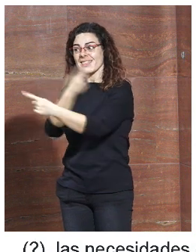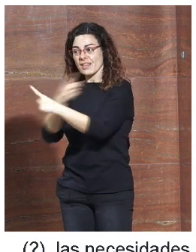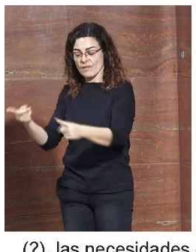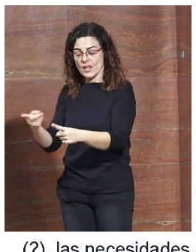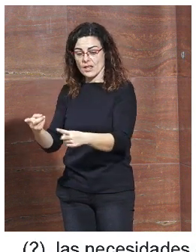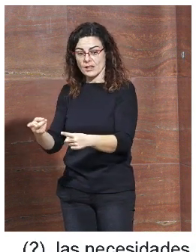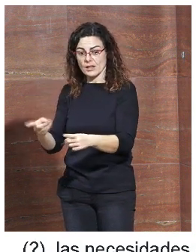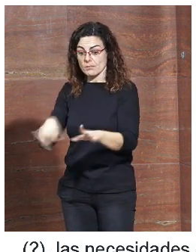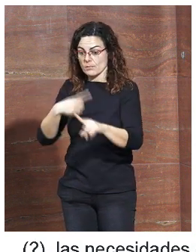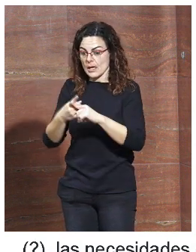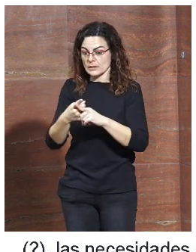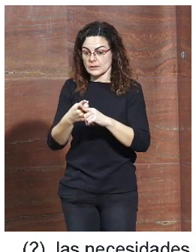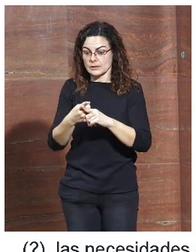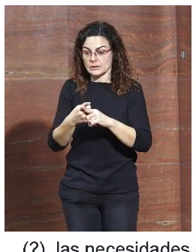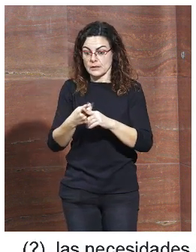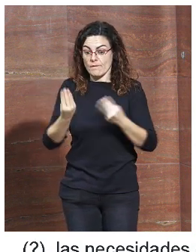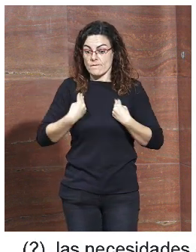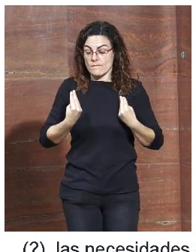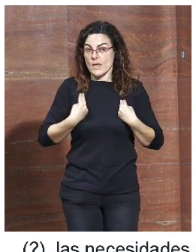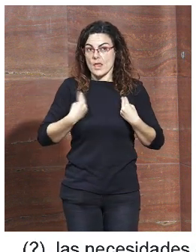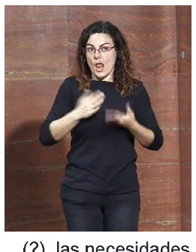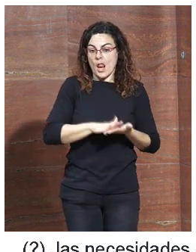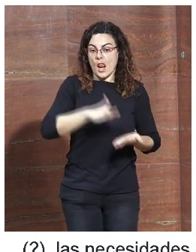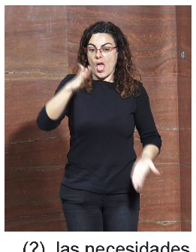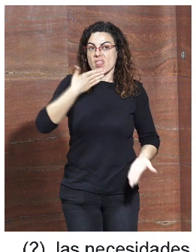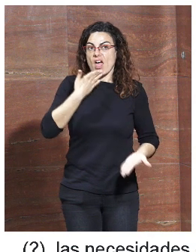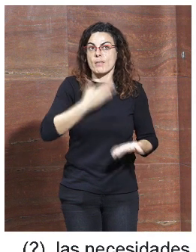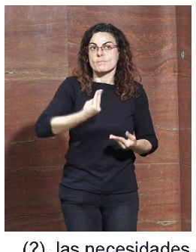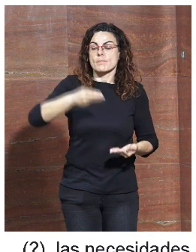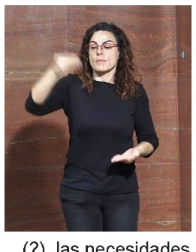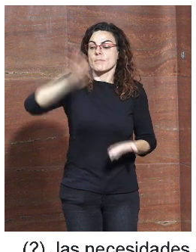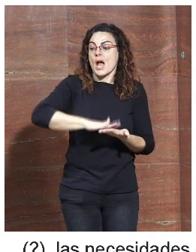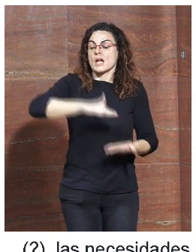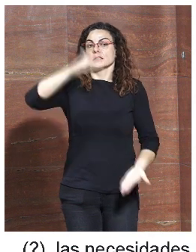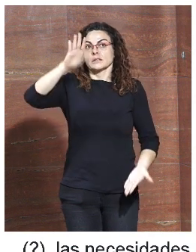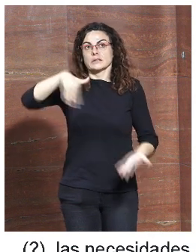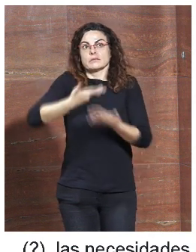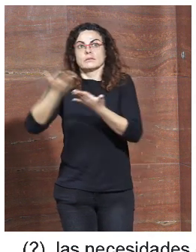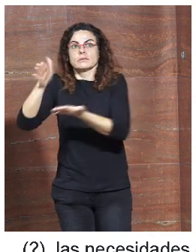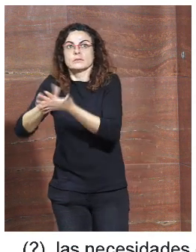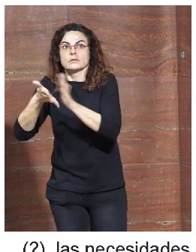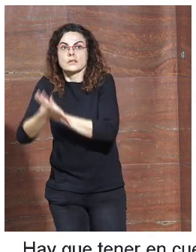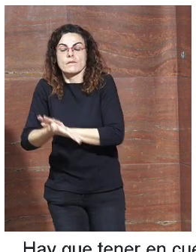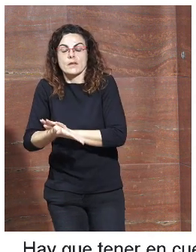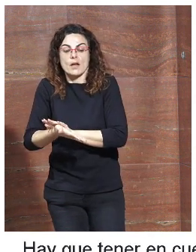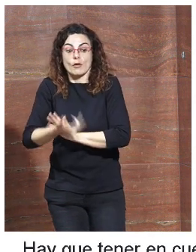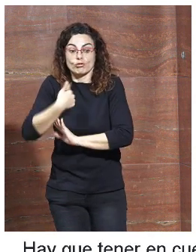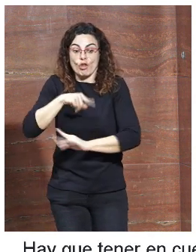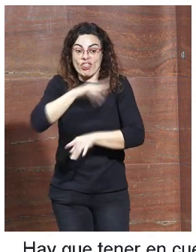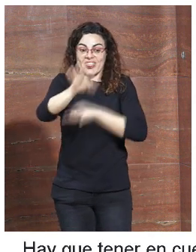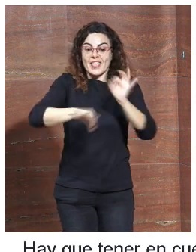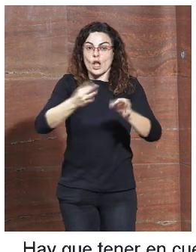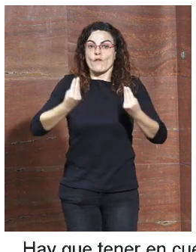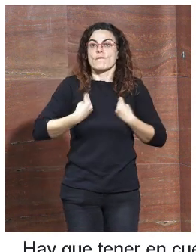vida crece y porque cada vez vivimos más años, vamos cambiando los ciclos de